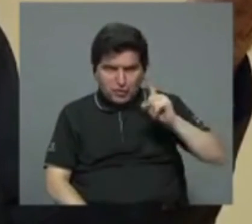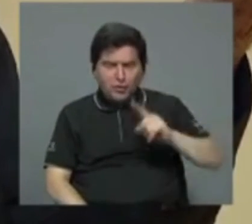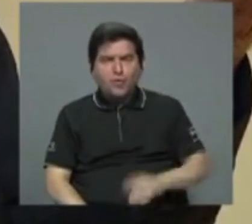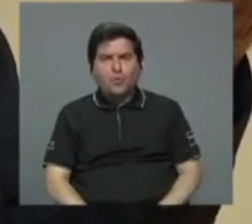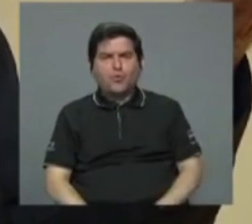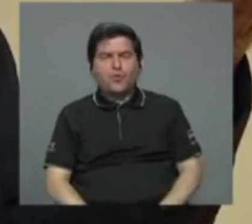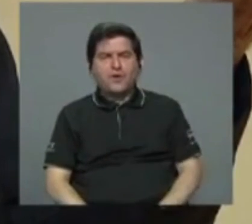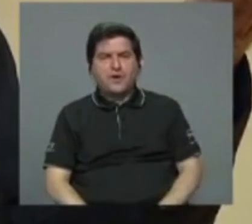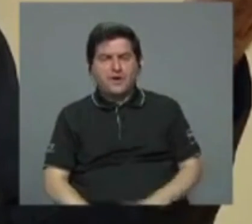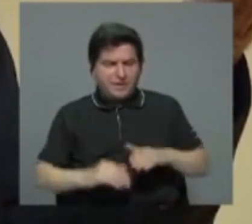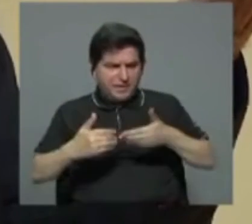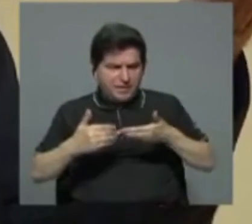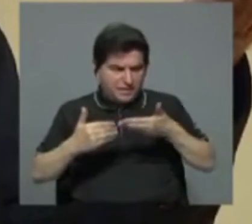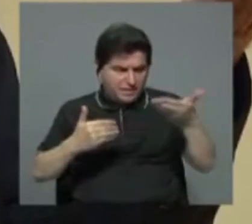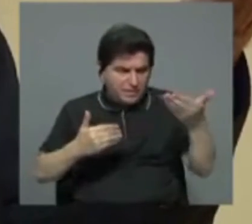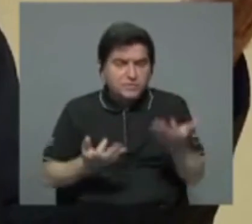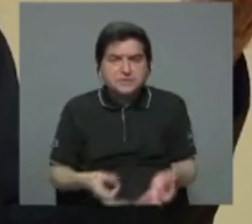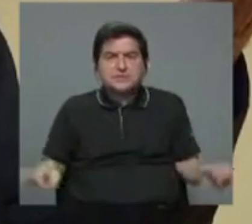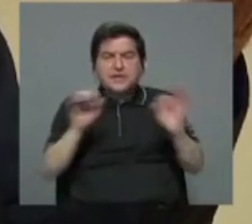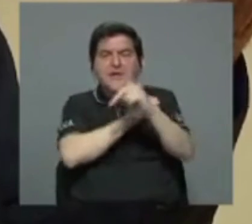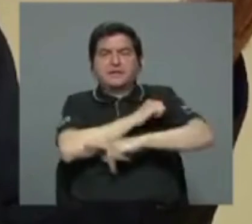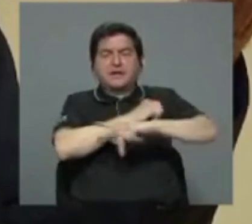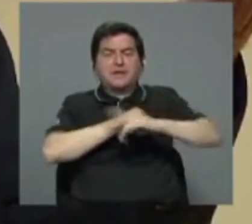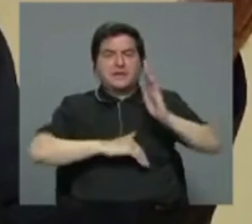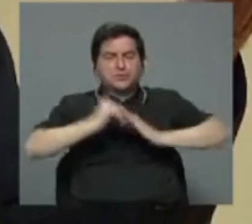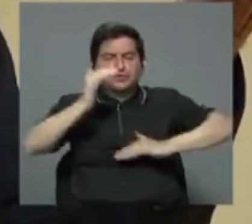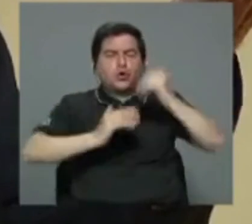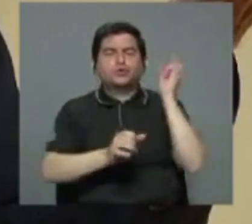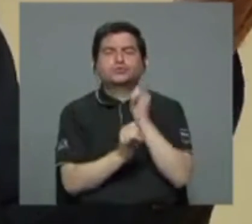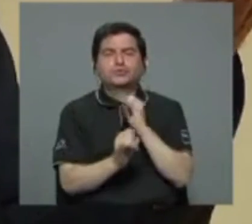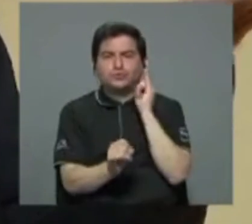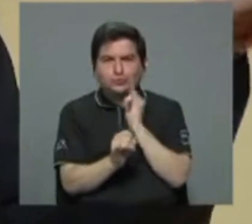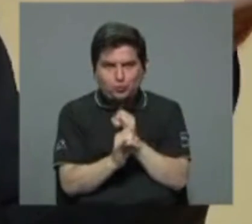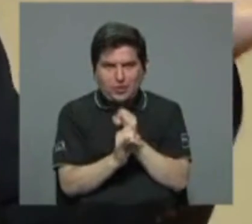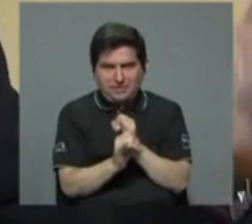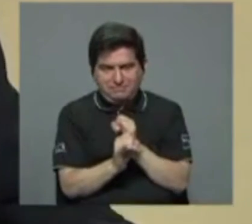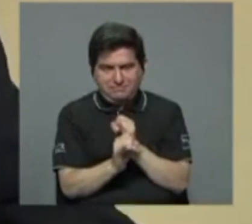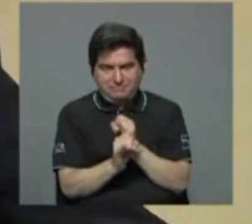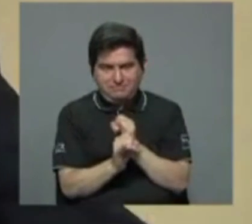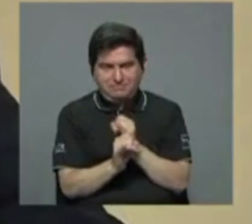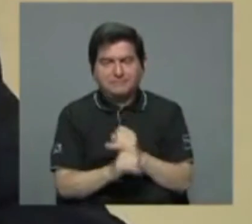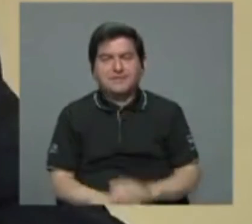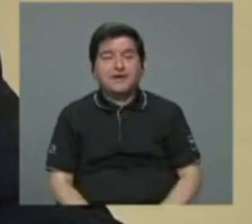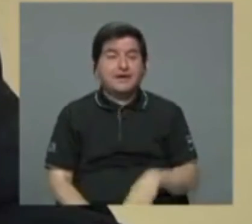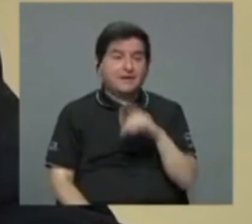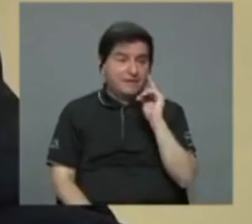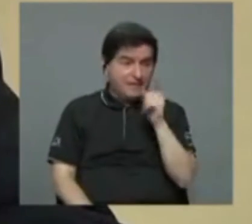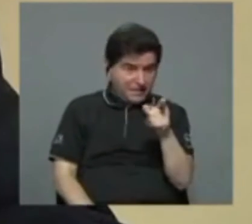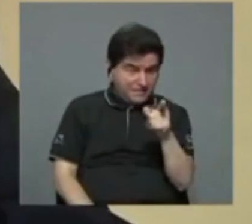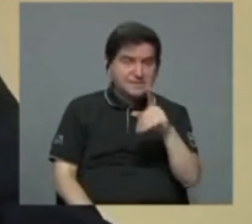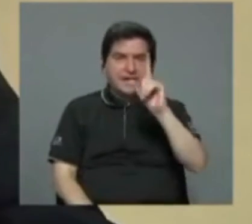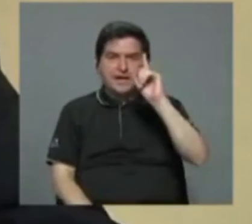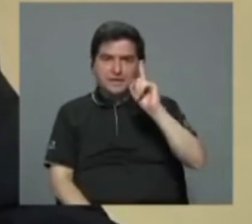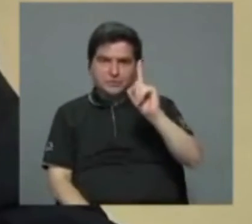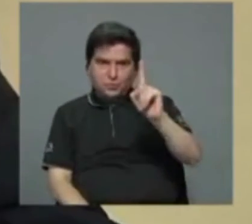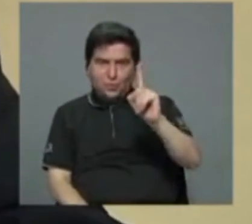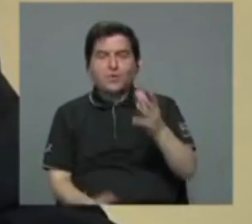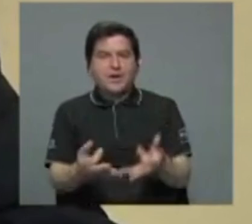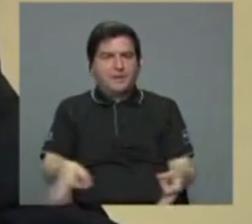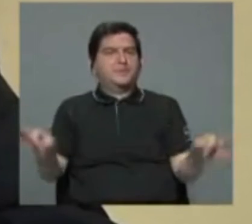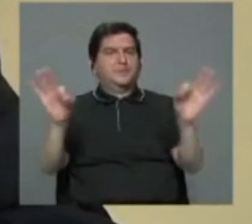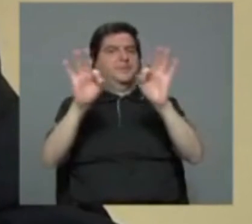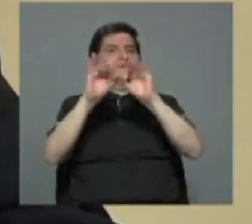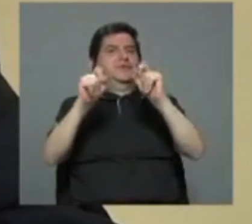activos importantes de este país es la construcción de instituciones, y esa es una